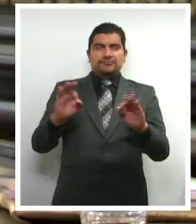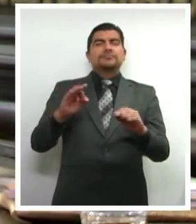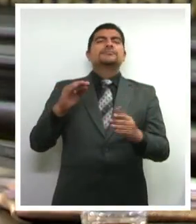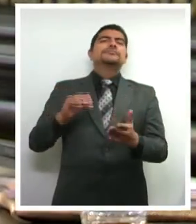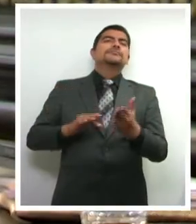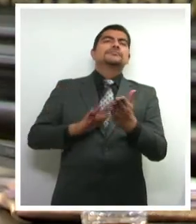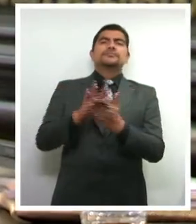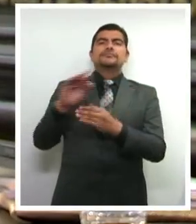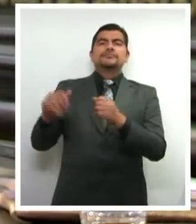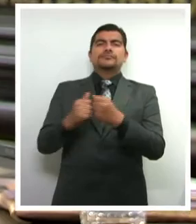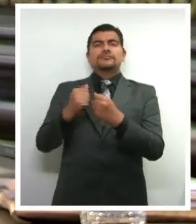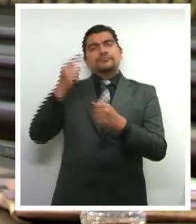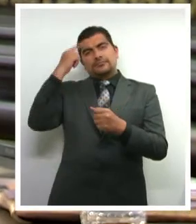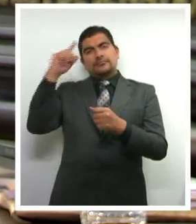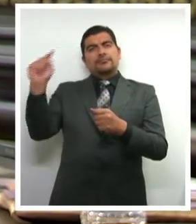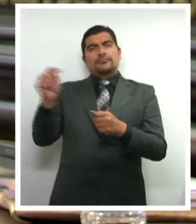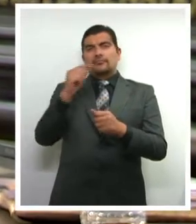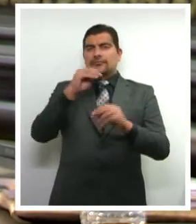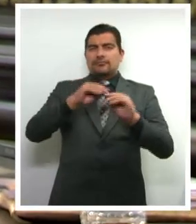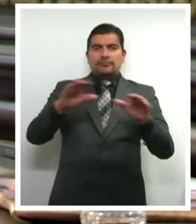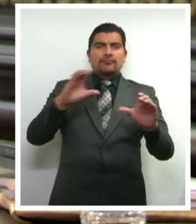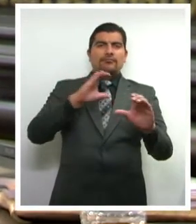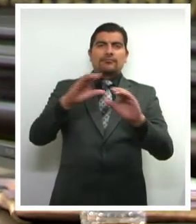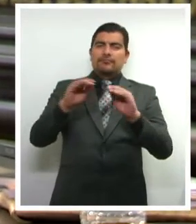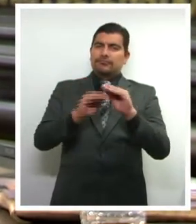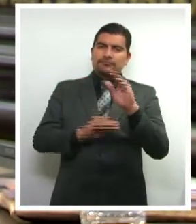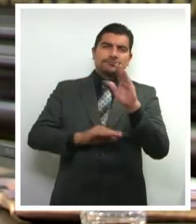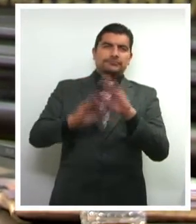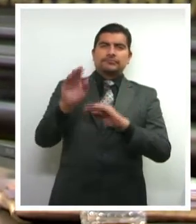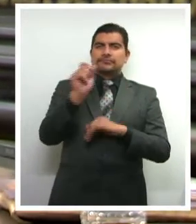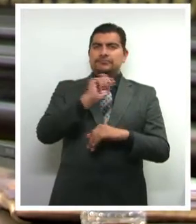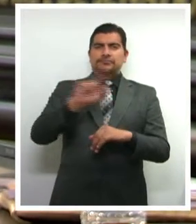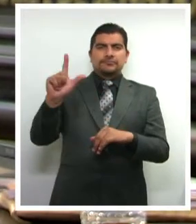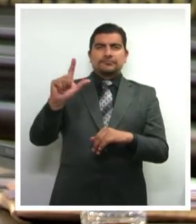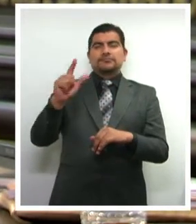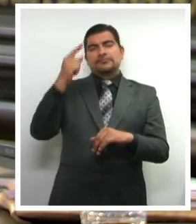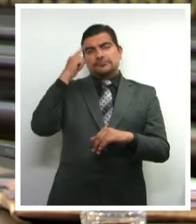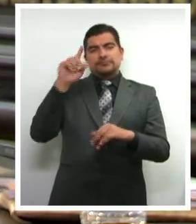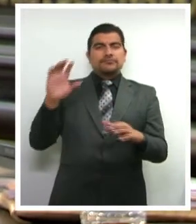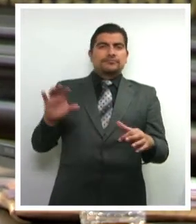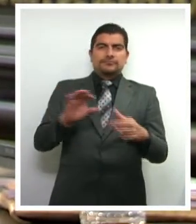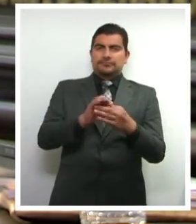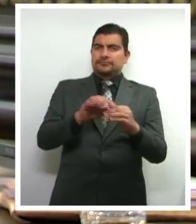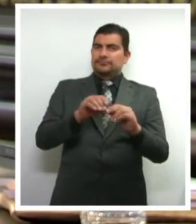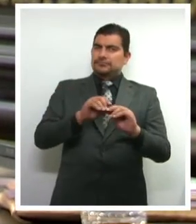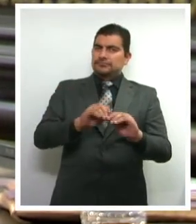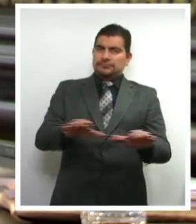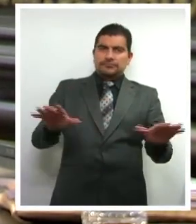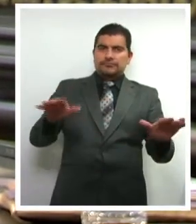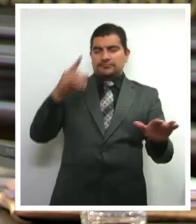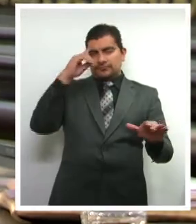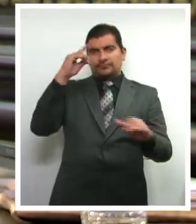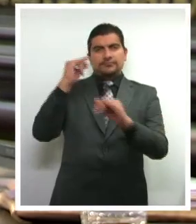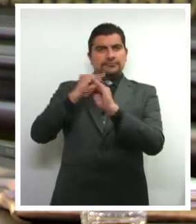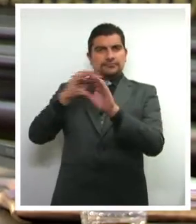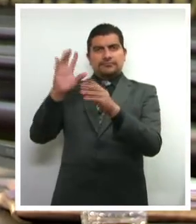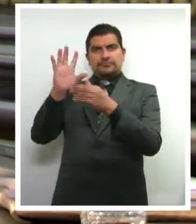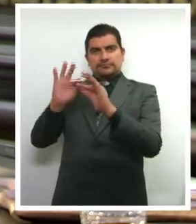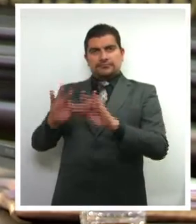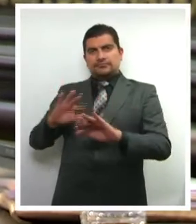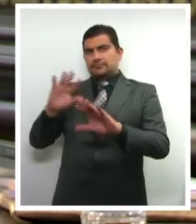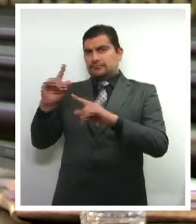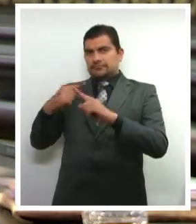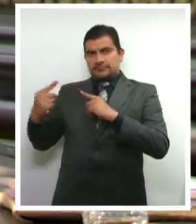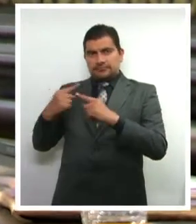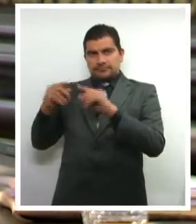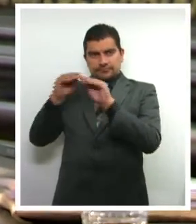en tecnologías de la información de punta que permiten vincular de manera inmediata la información que se genera,